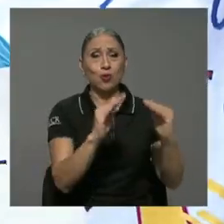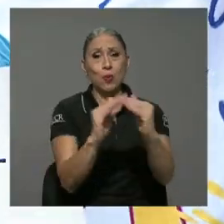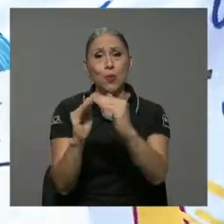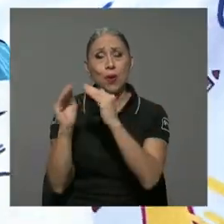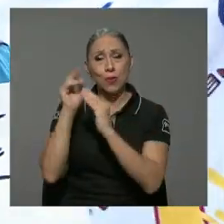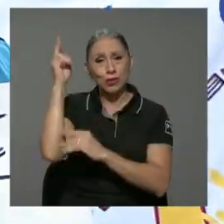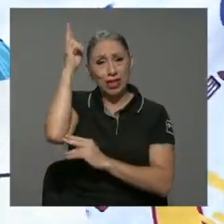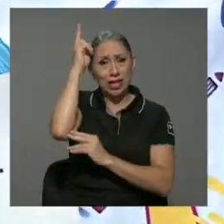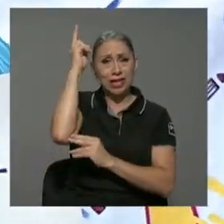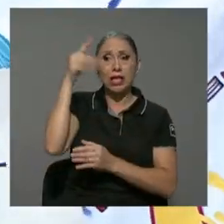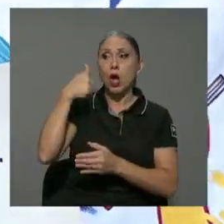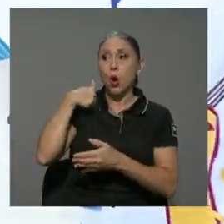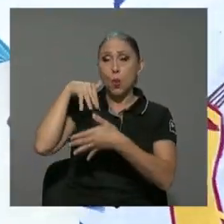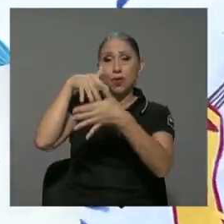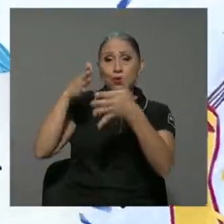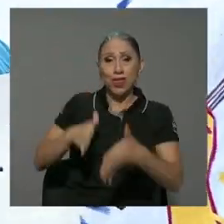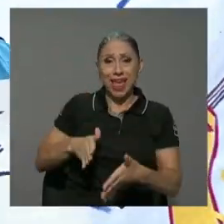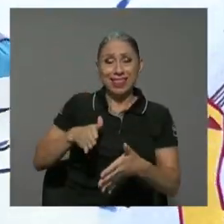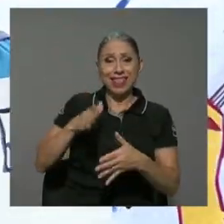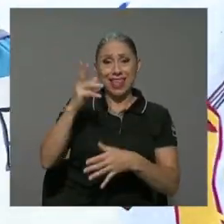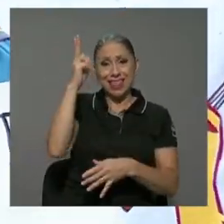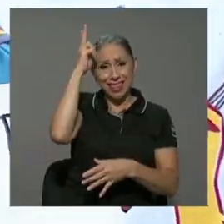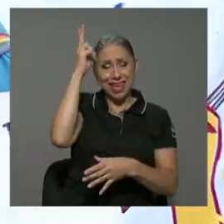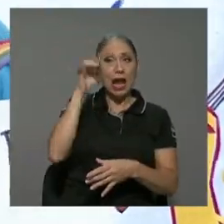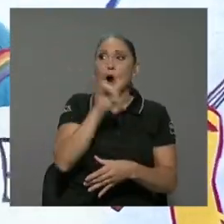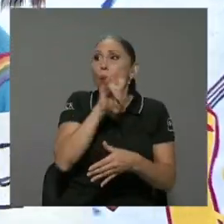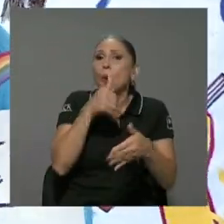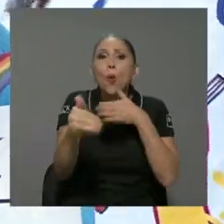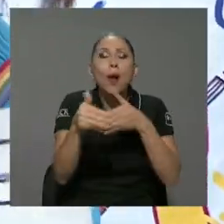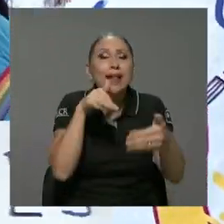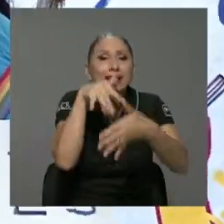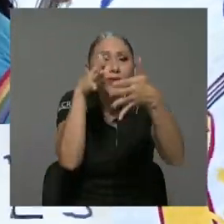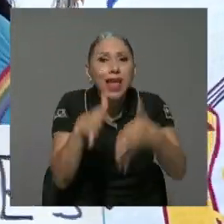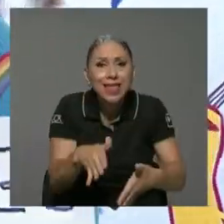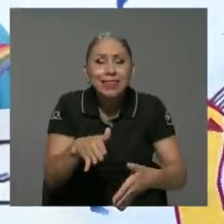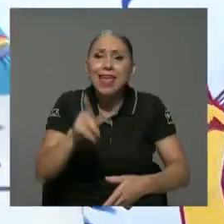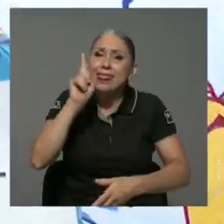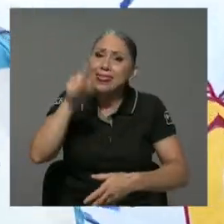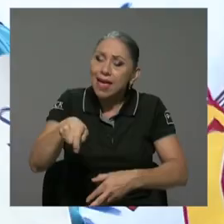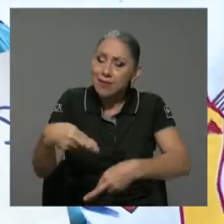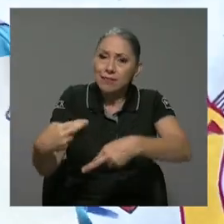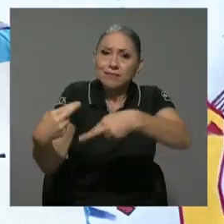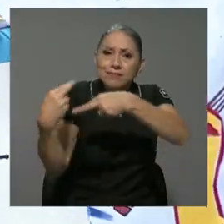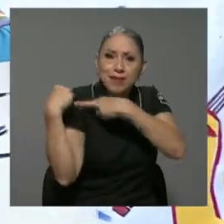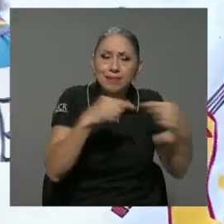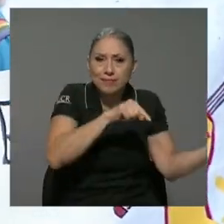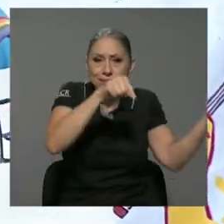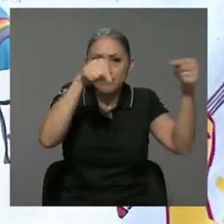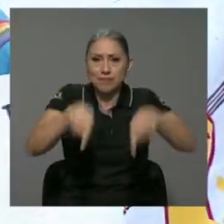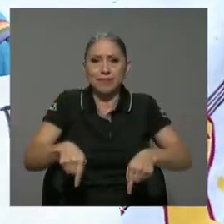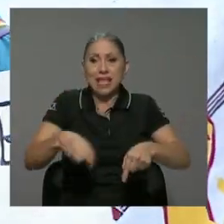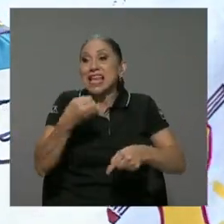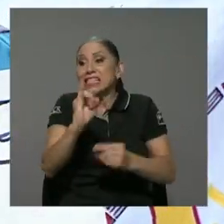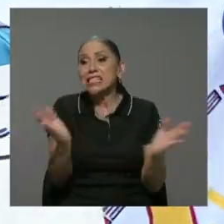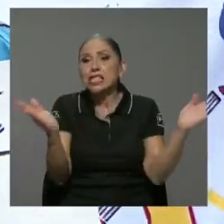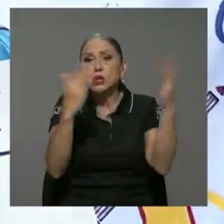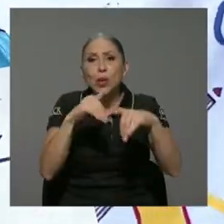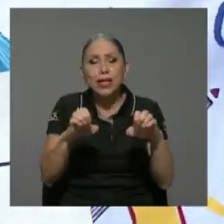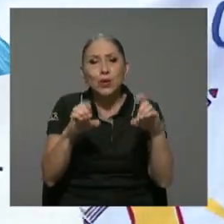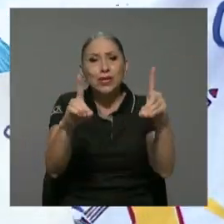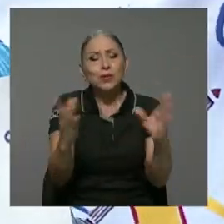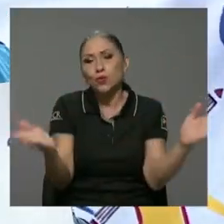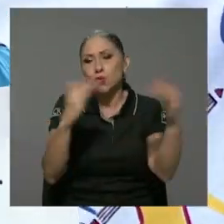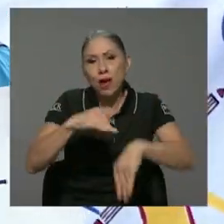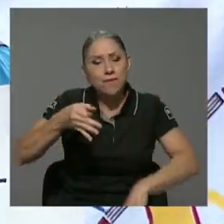estudiante indígena, como estudiante, es el deber, la obligación de estar aquí, porque sin educación no hay futuro, ¿verdad?